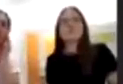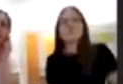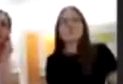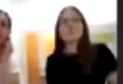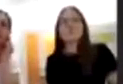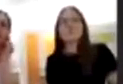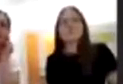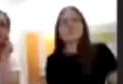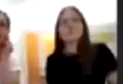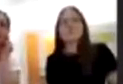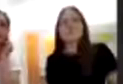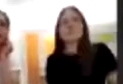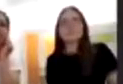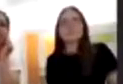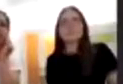arroyos humedales.